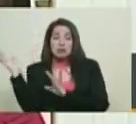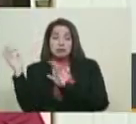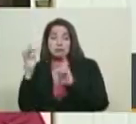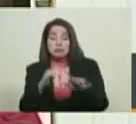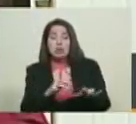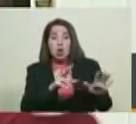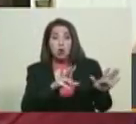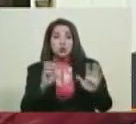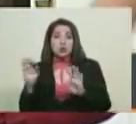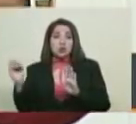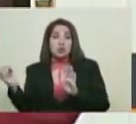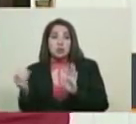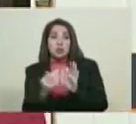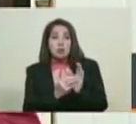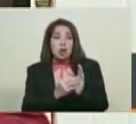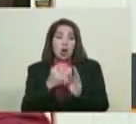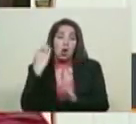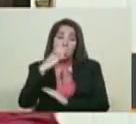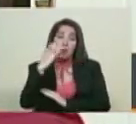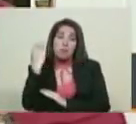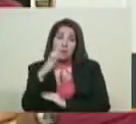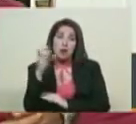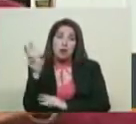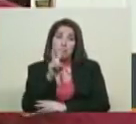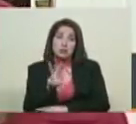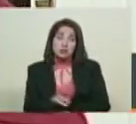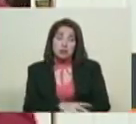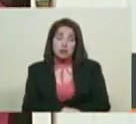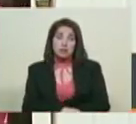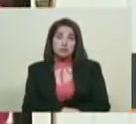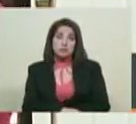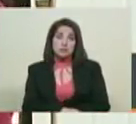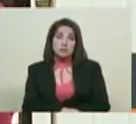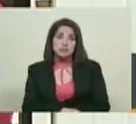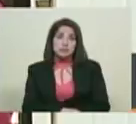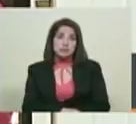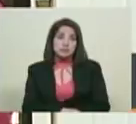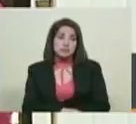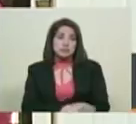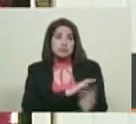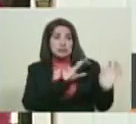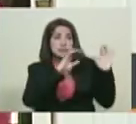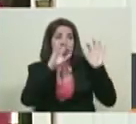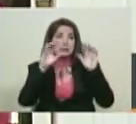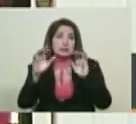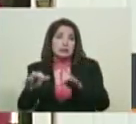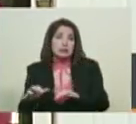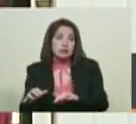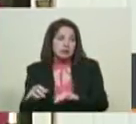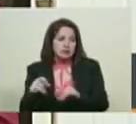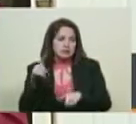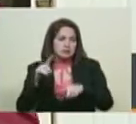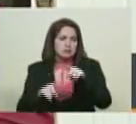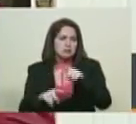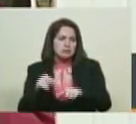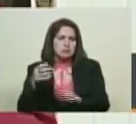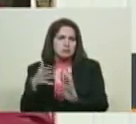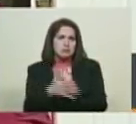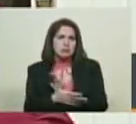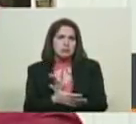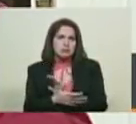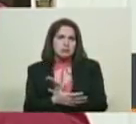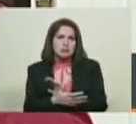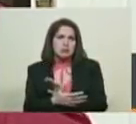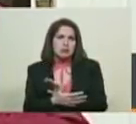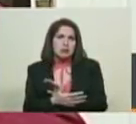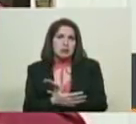800.000 colombianos a Venezuela, migrantes que vienen tras la huella de familiares